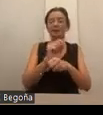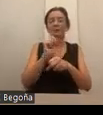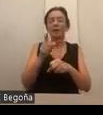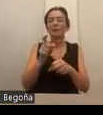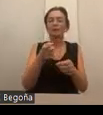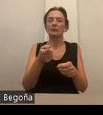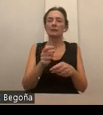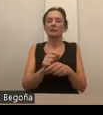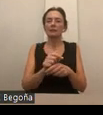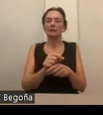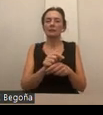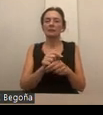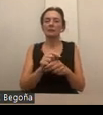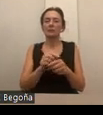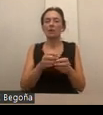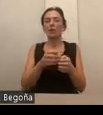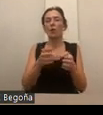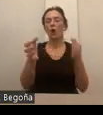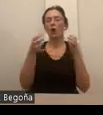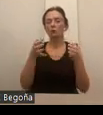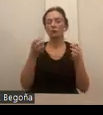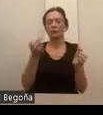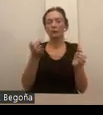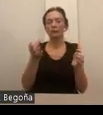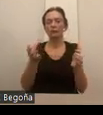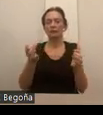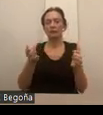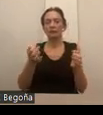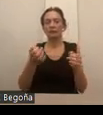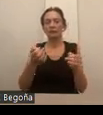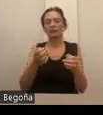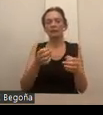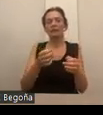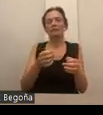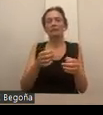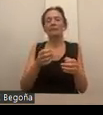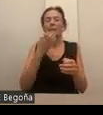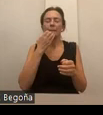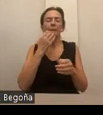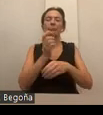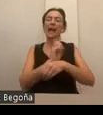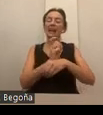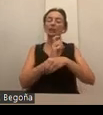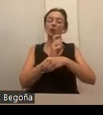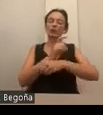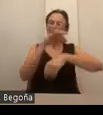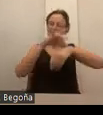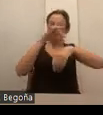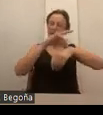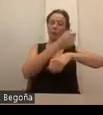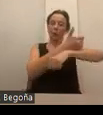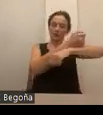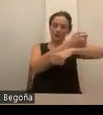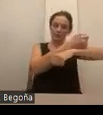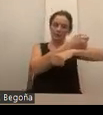disminuir la glucemia en ratones diabéticos, pero no en ratones sanos. Es decir, en aquellos ratones en los que el mecanismo